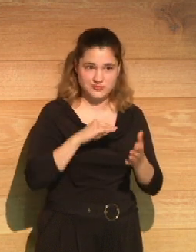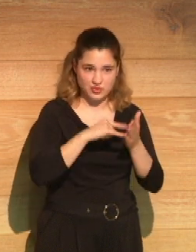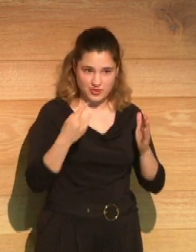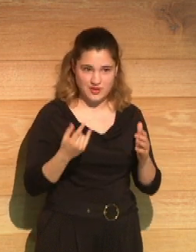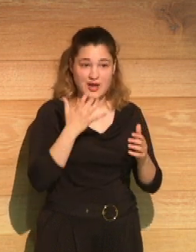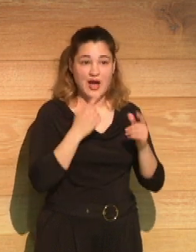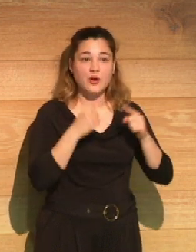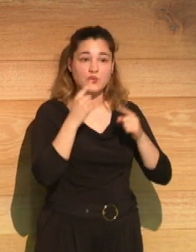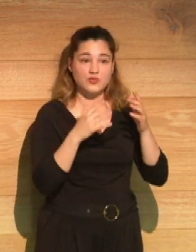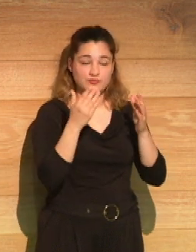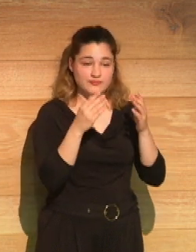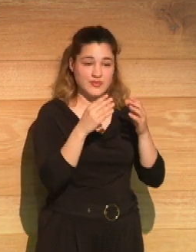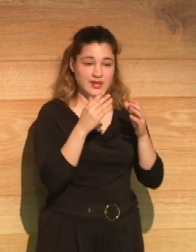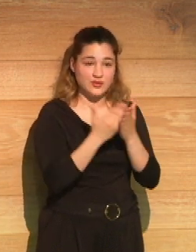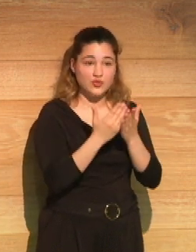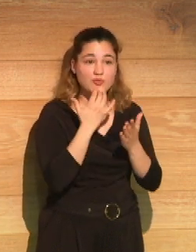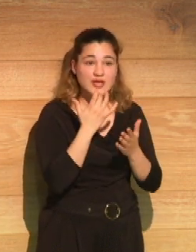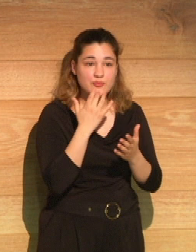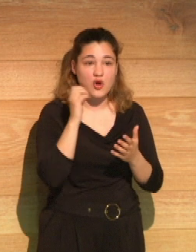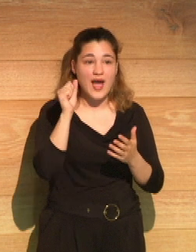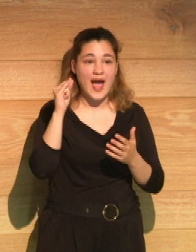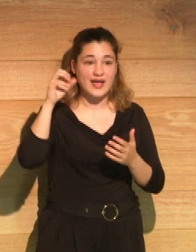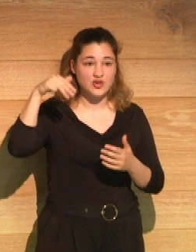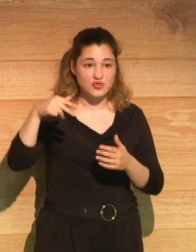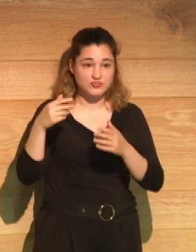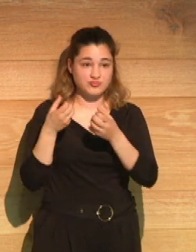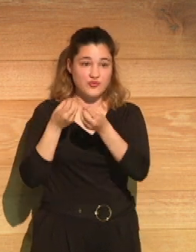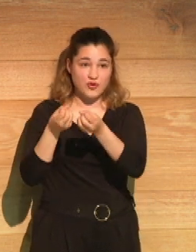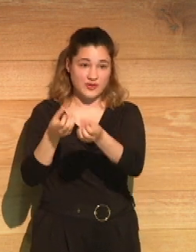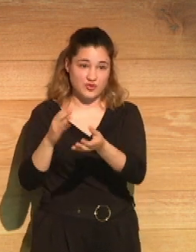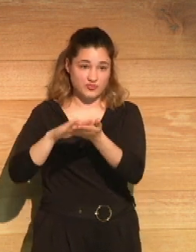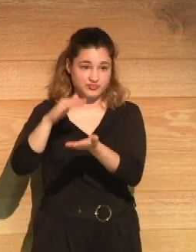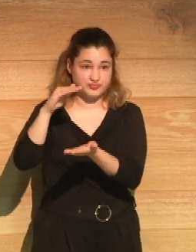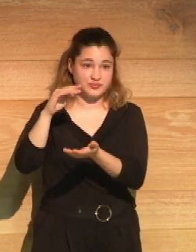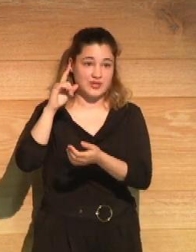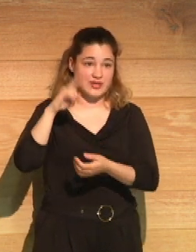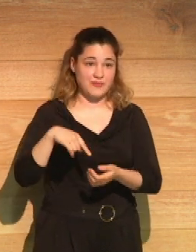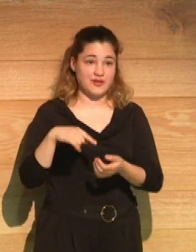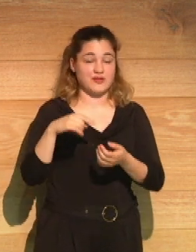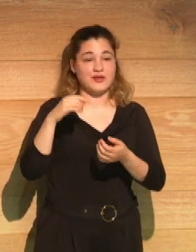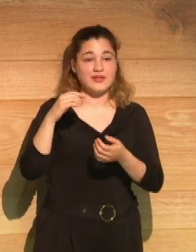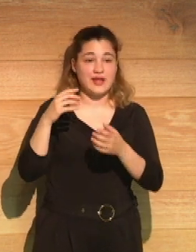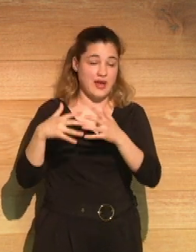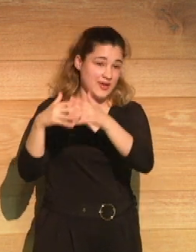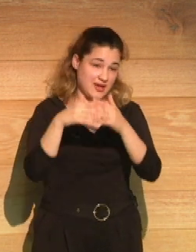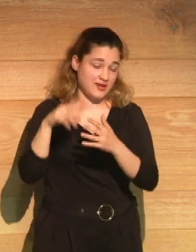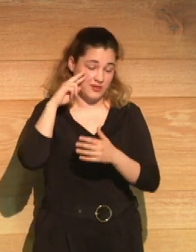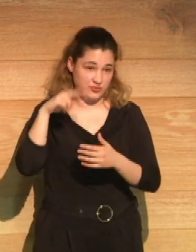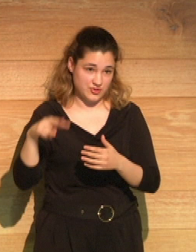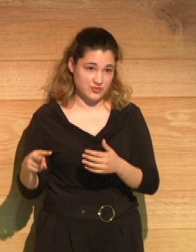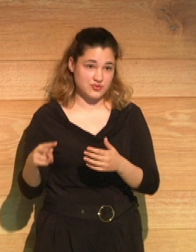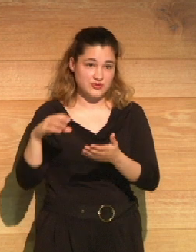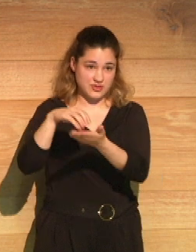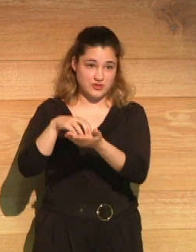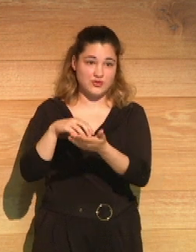son los informes de ICOM, de la Asociación Americana de Museos, EYM, donde dice, por ejemplo, que 1/3 de los museos